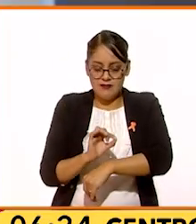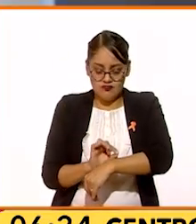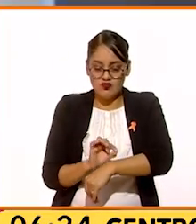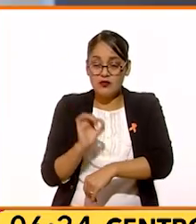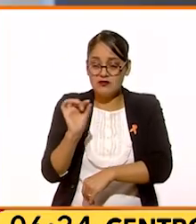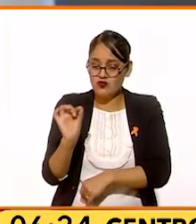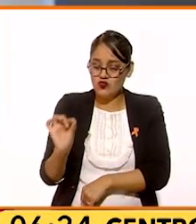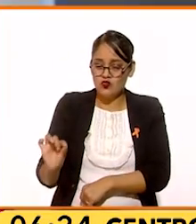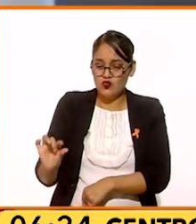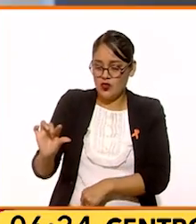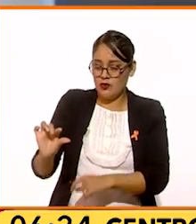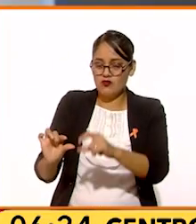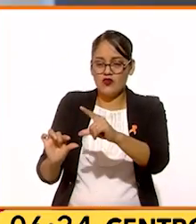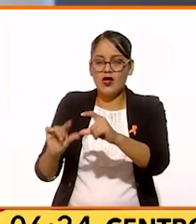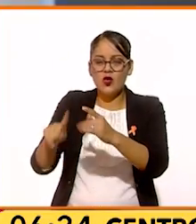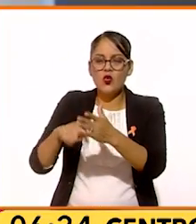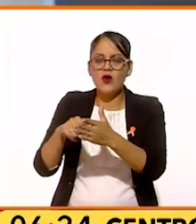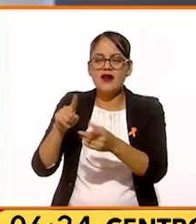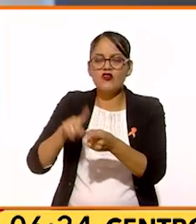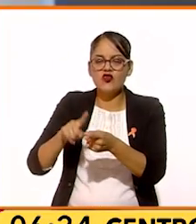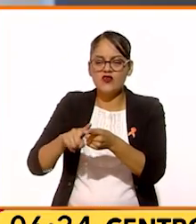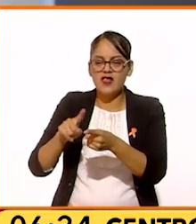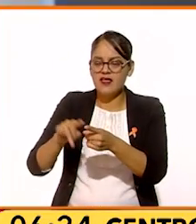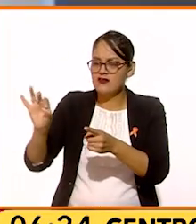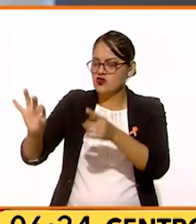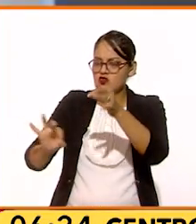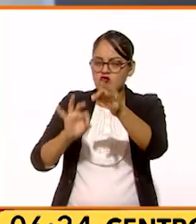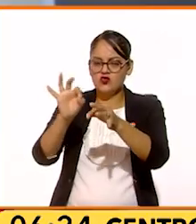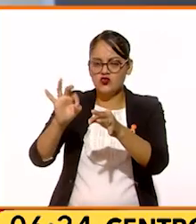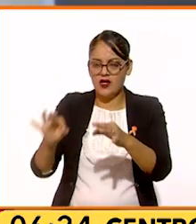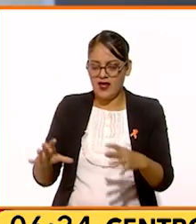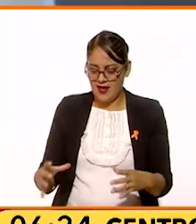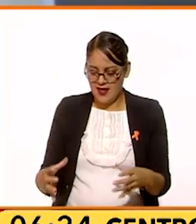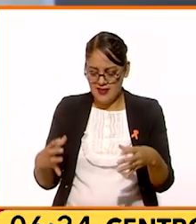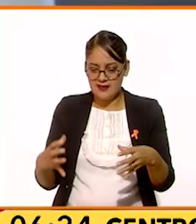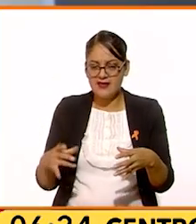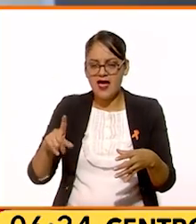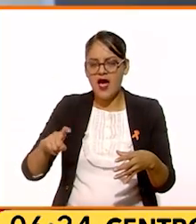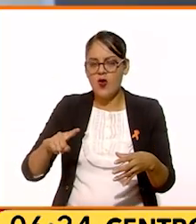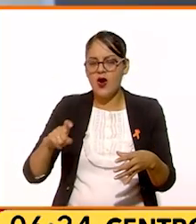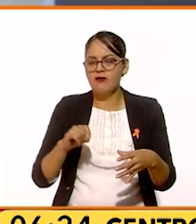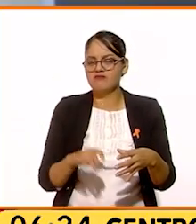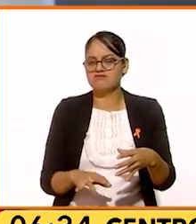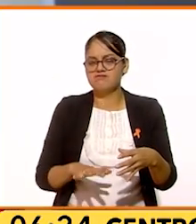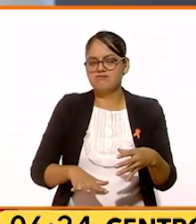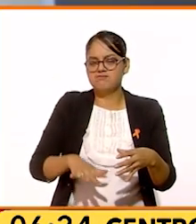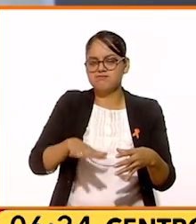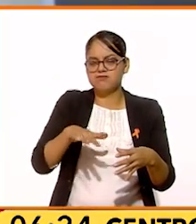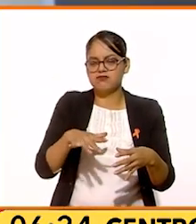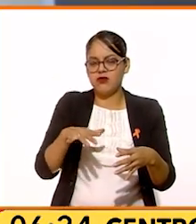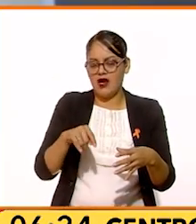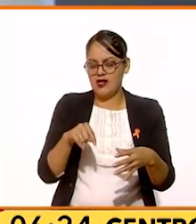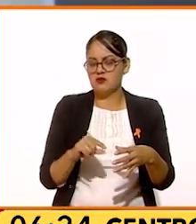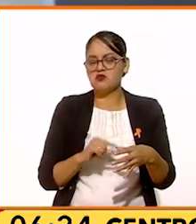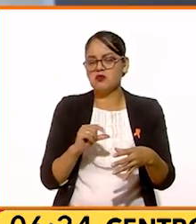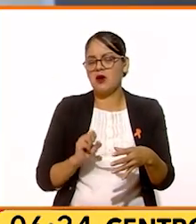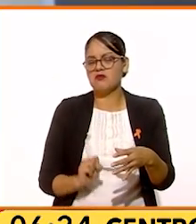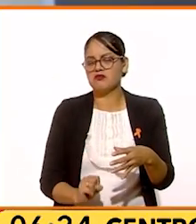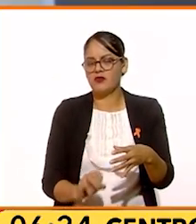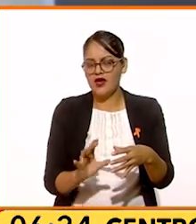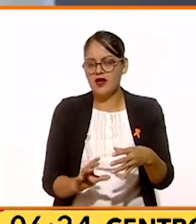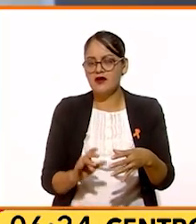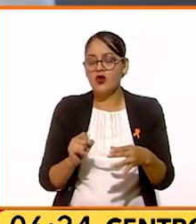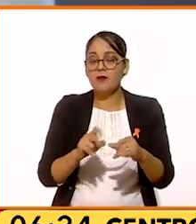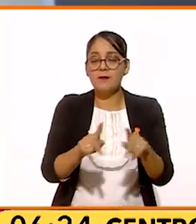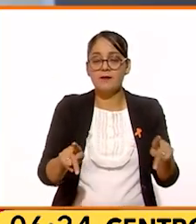en criaderos principalmente en recipientes que contienen agua dentro de los domicilios o alrededor de los domicilios en los